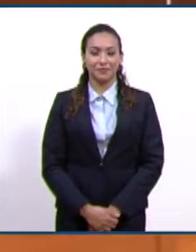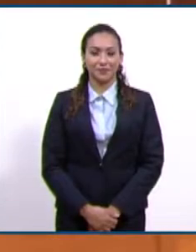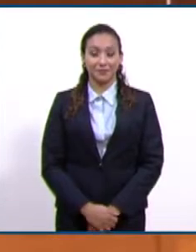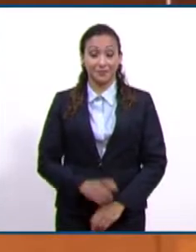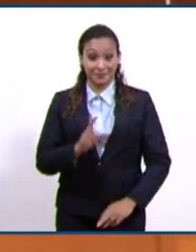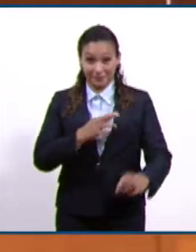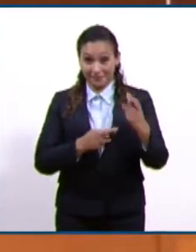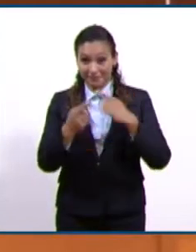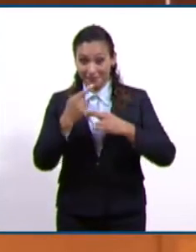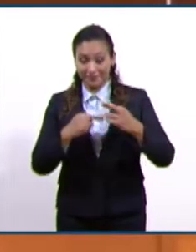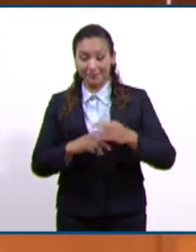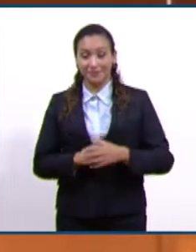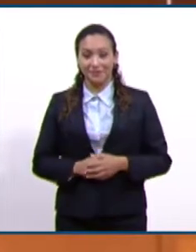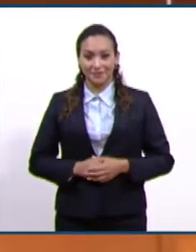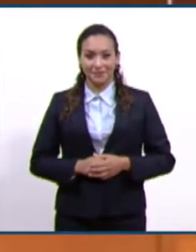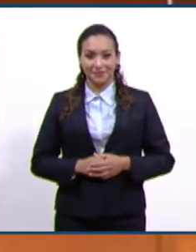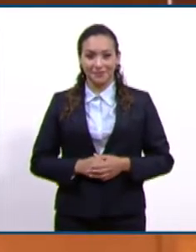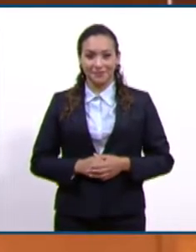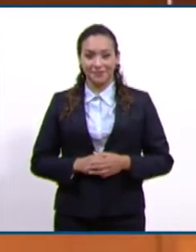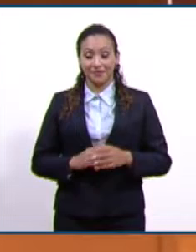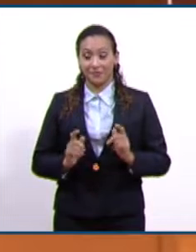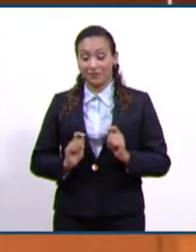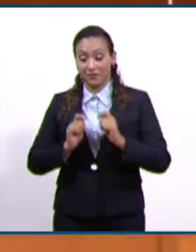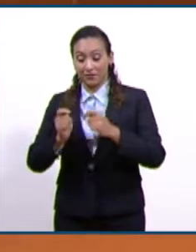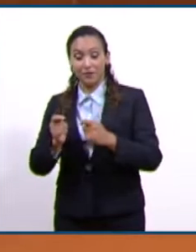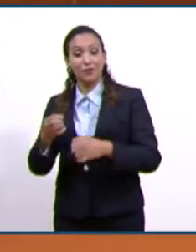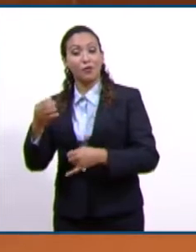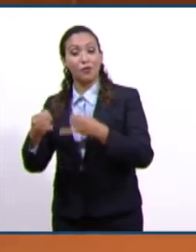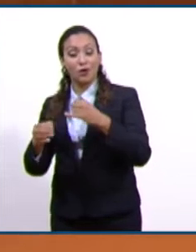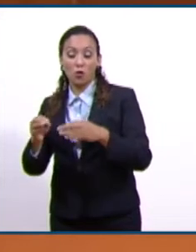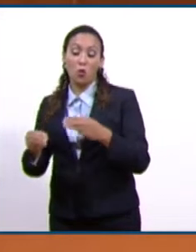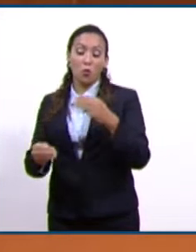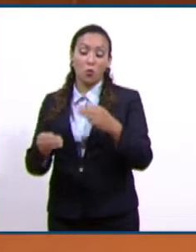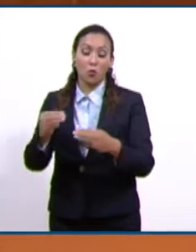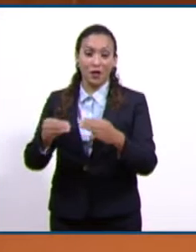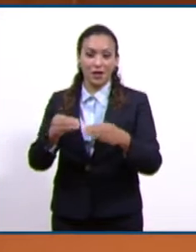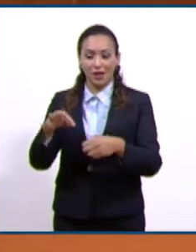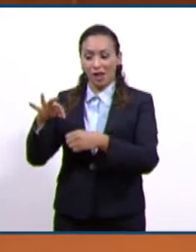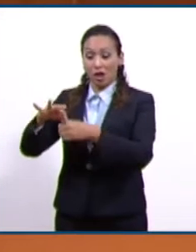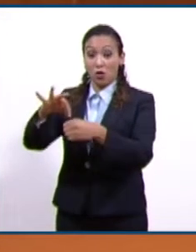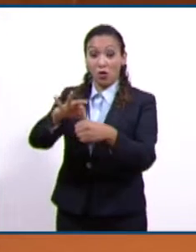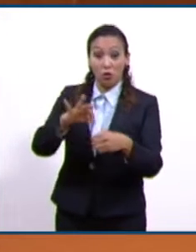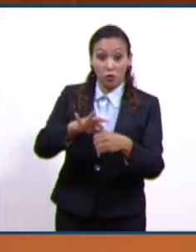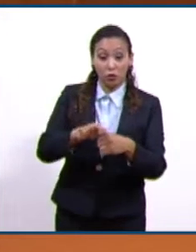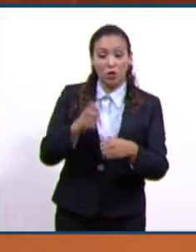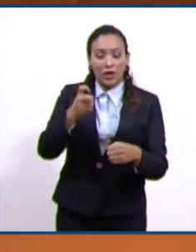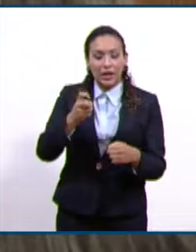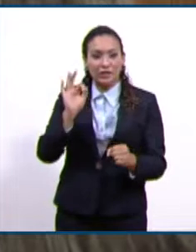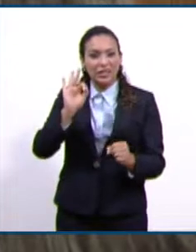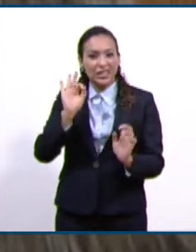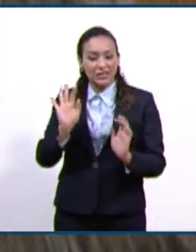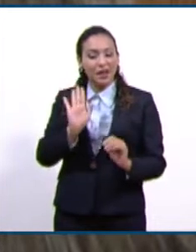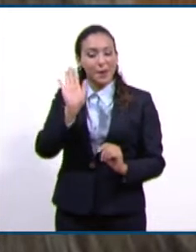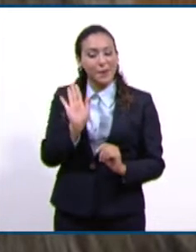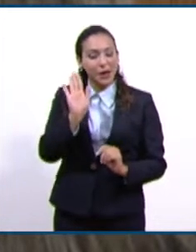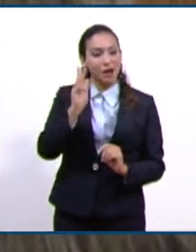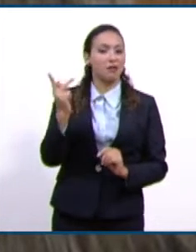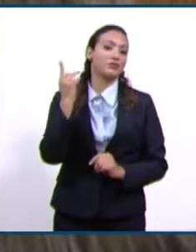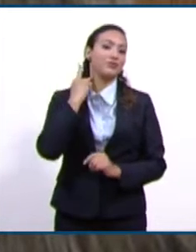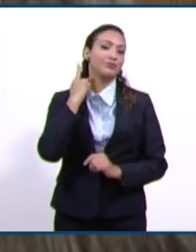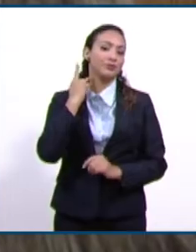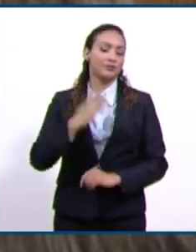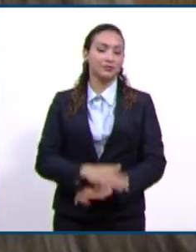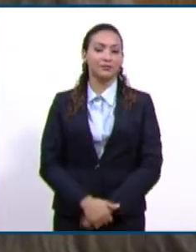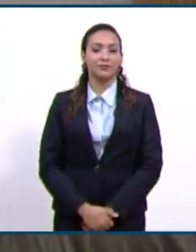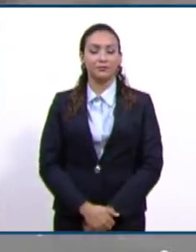Al regresar, designar a jueces y magistrados a través del voto popular propiciará que se conviertan en